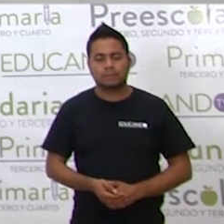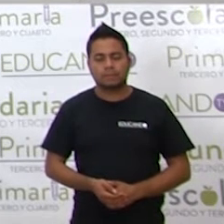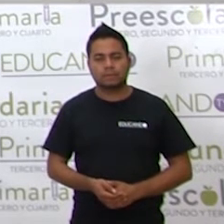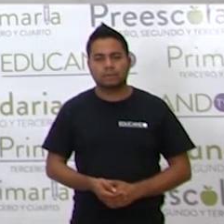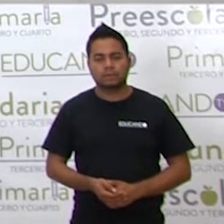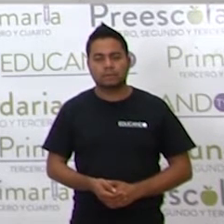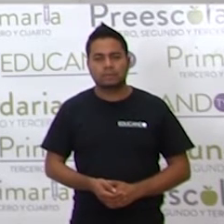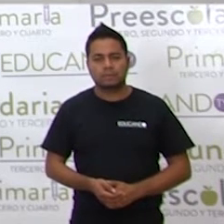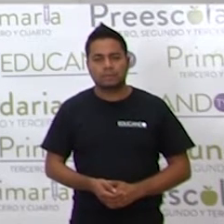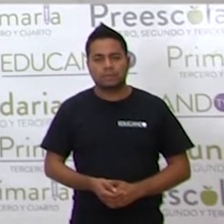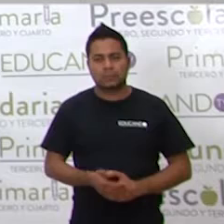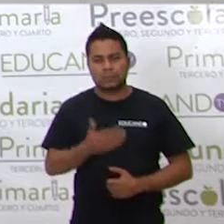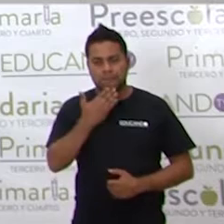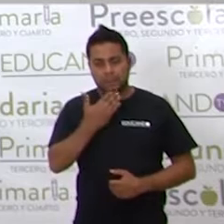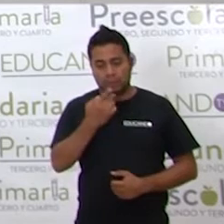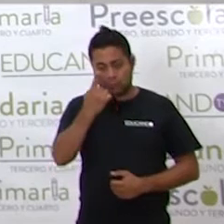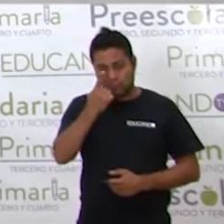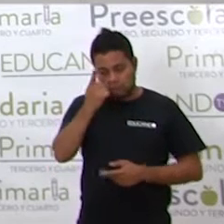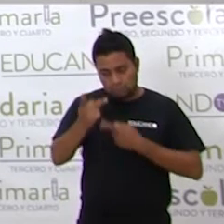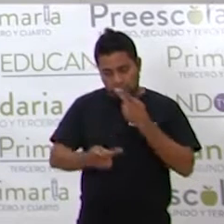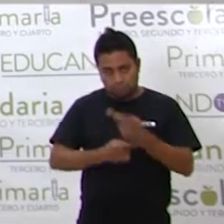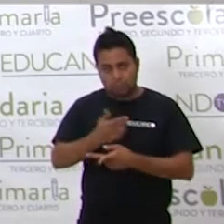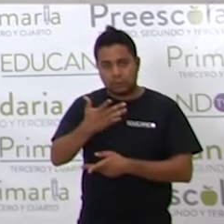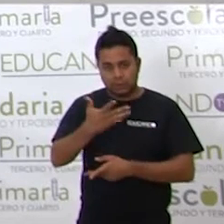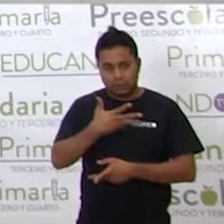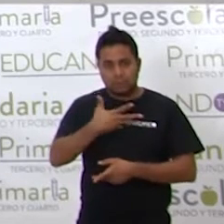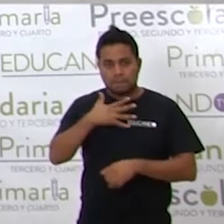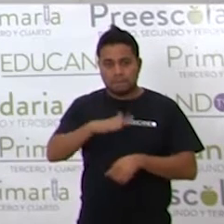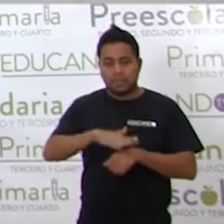hay una pregunta más.